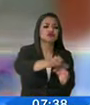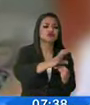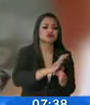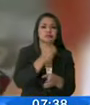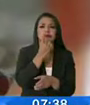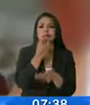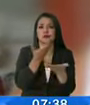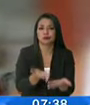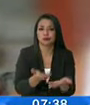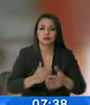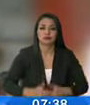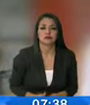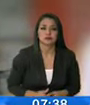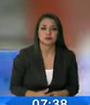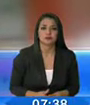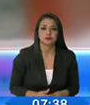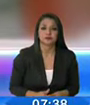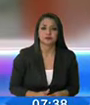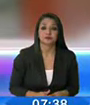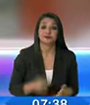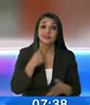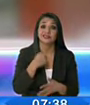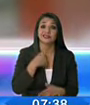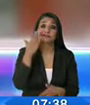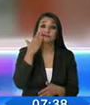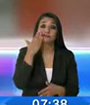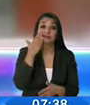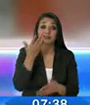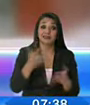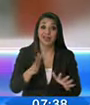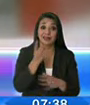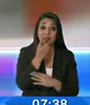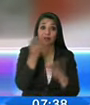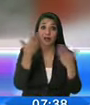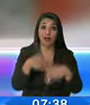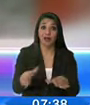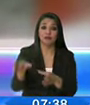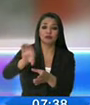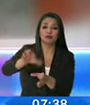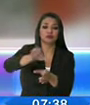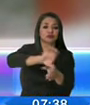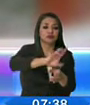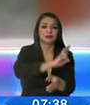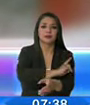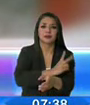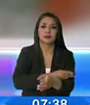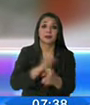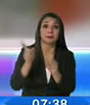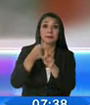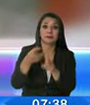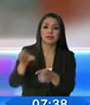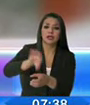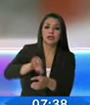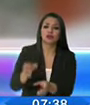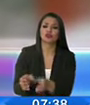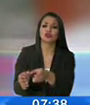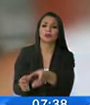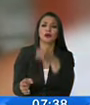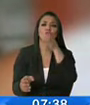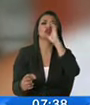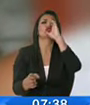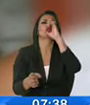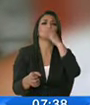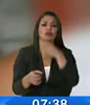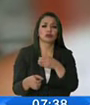dado esa vitamina después del desayuno, les ha dado, y él fue el primero que tomó el bebé. Ya, y como él se